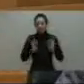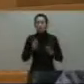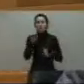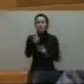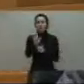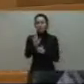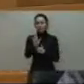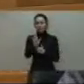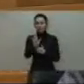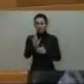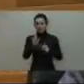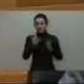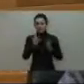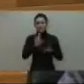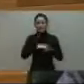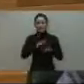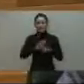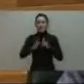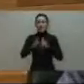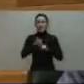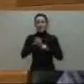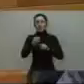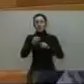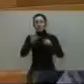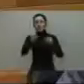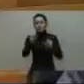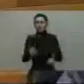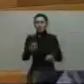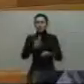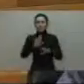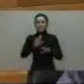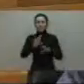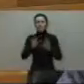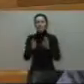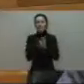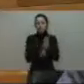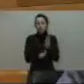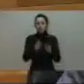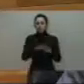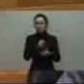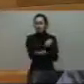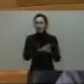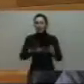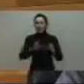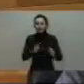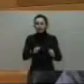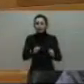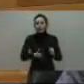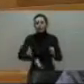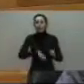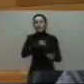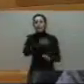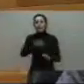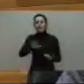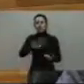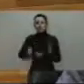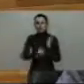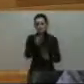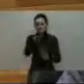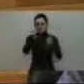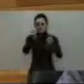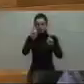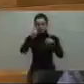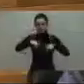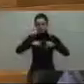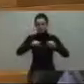sentido, de buscar fórmulas y cláusulas que garanticen la seguridad de los docentes asturianos mayores de 55 años. Y voy a ser breve,